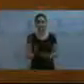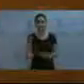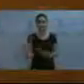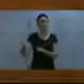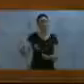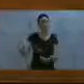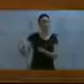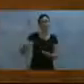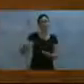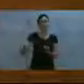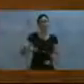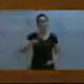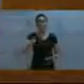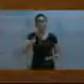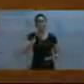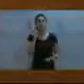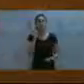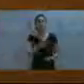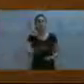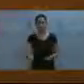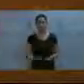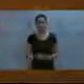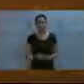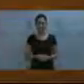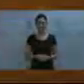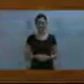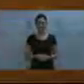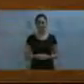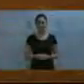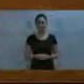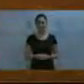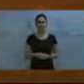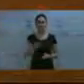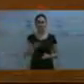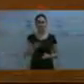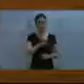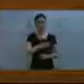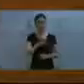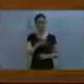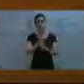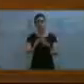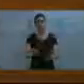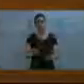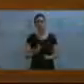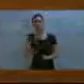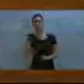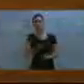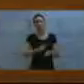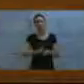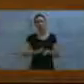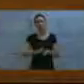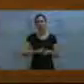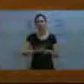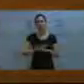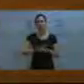turistas. Ni las nacionales ni las internacionales, traen a otro tipo de pasajeros. Incluso a veces de forma más